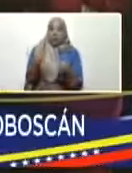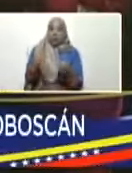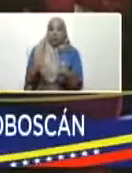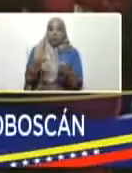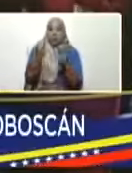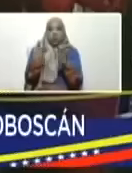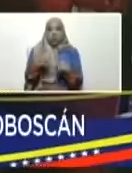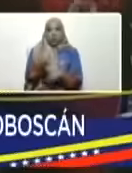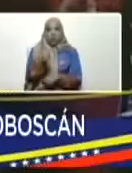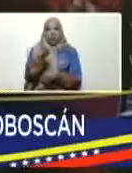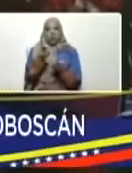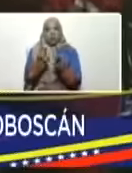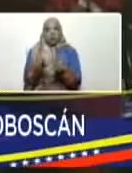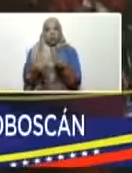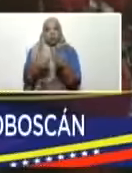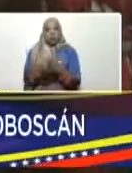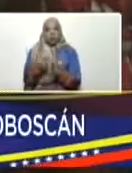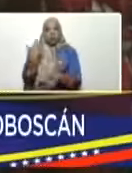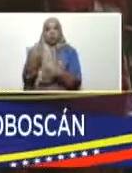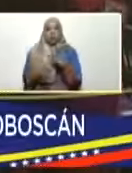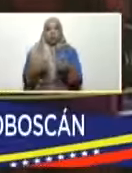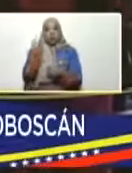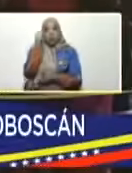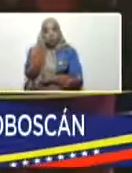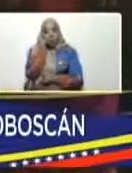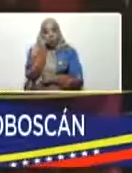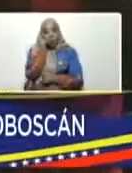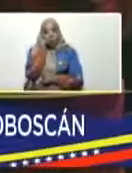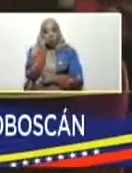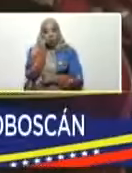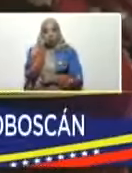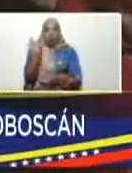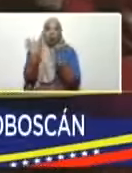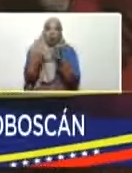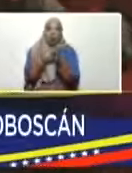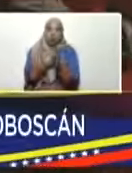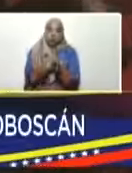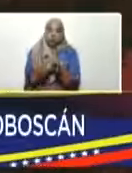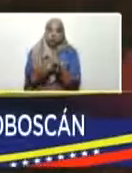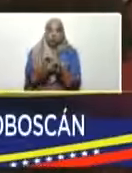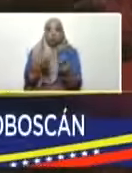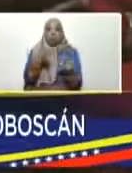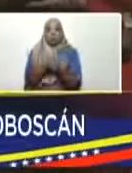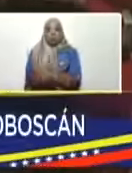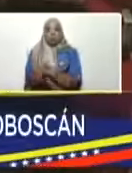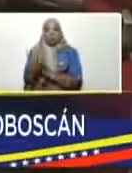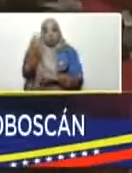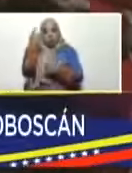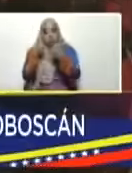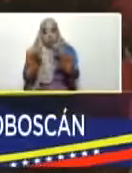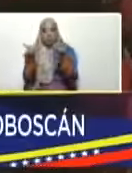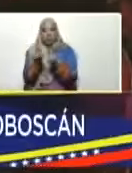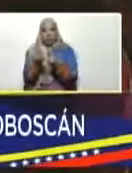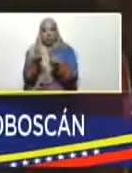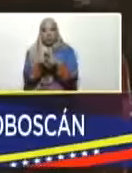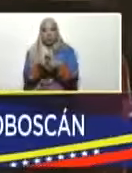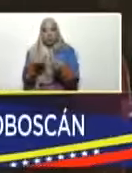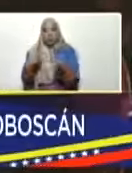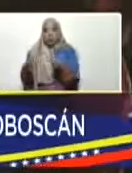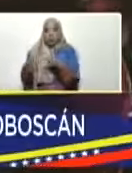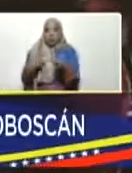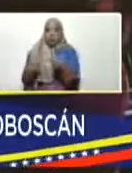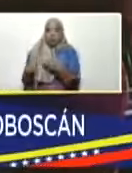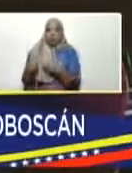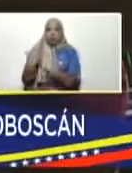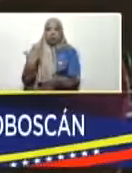número 18, donde estamos celebrando esta unión estratégica con Chevron. Una relación